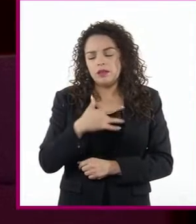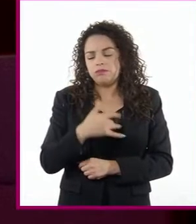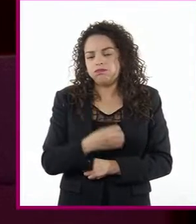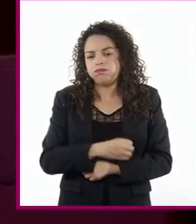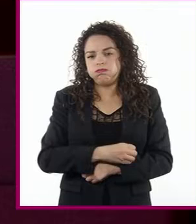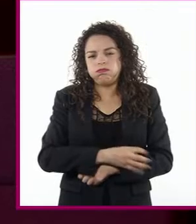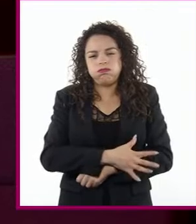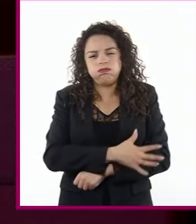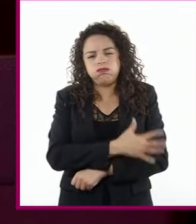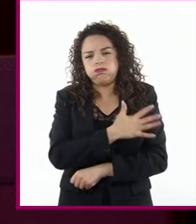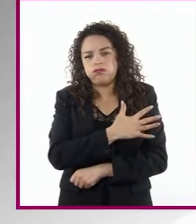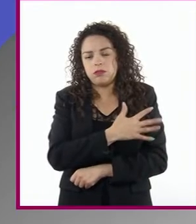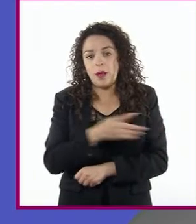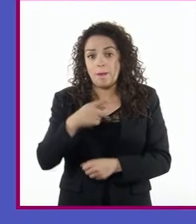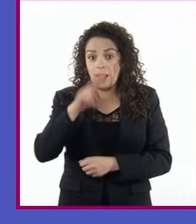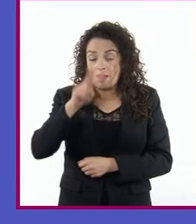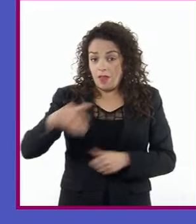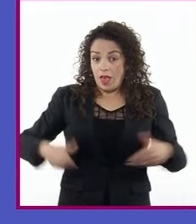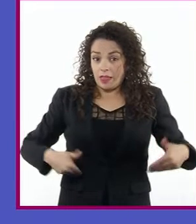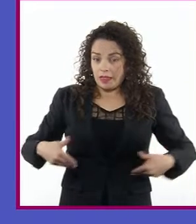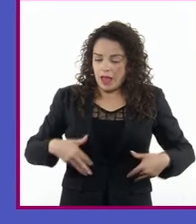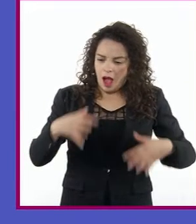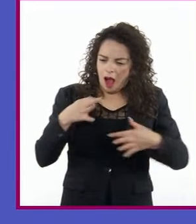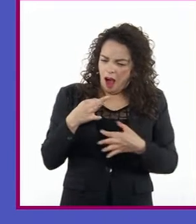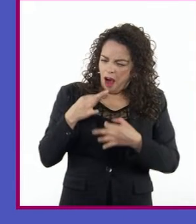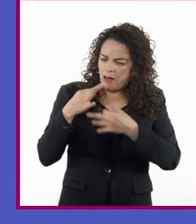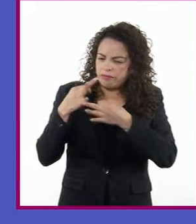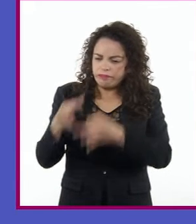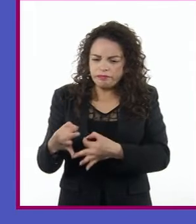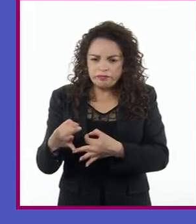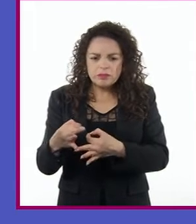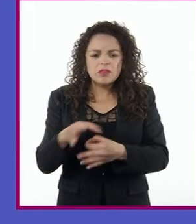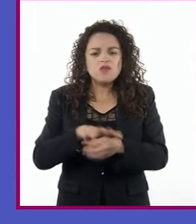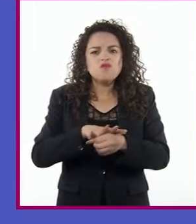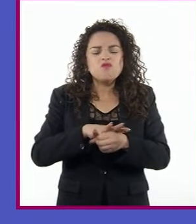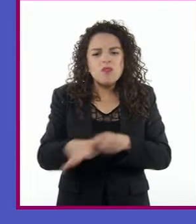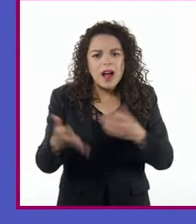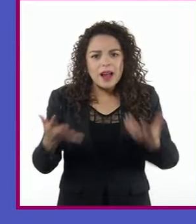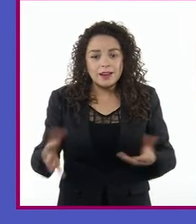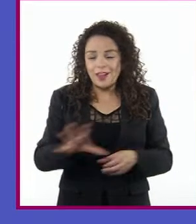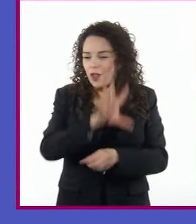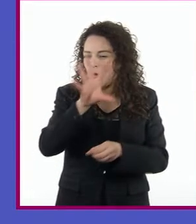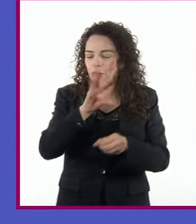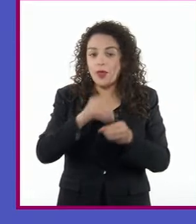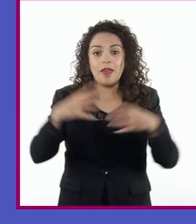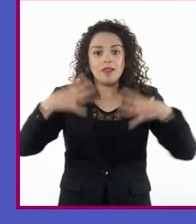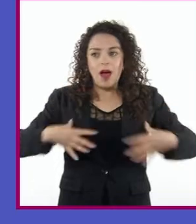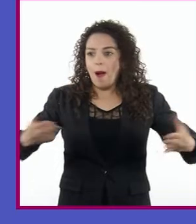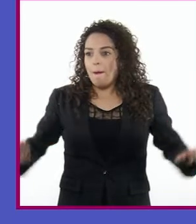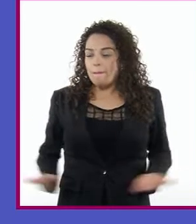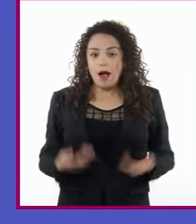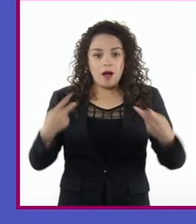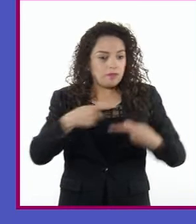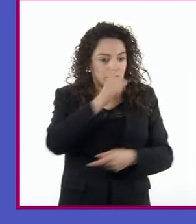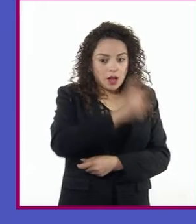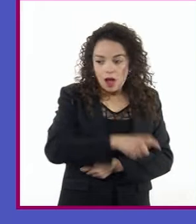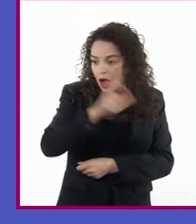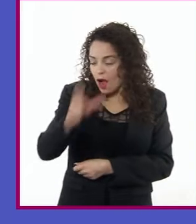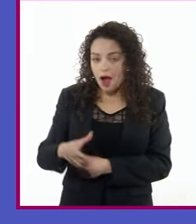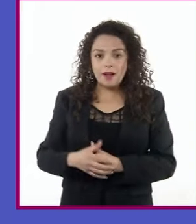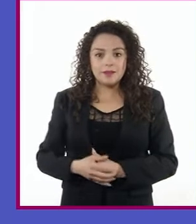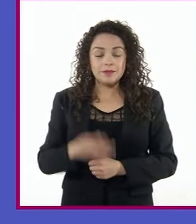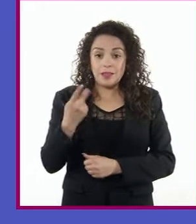muy atractivo. ¿Qué atrae de una obra? Todo: vestuario, baile, personajes,